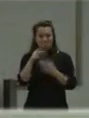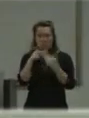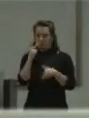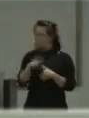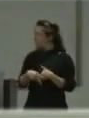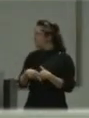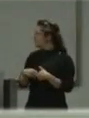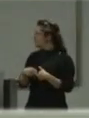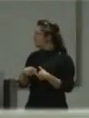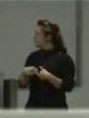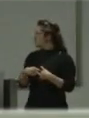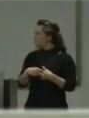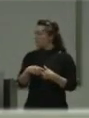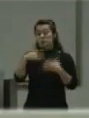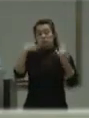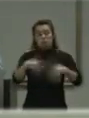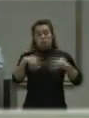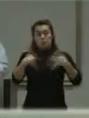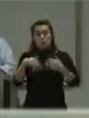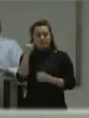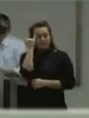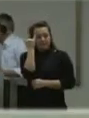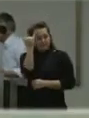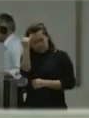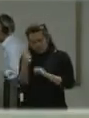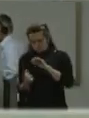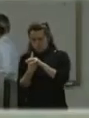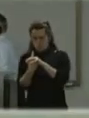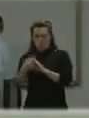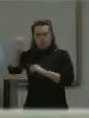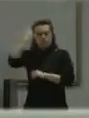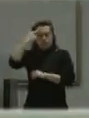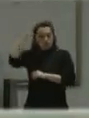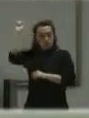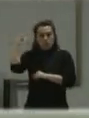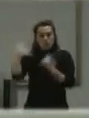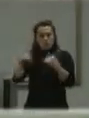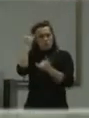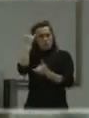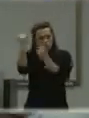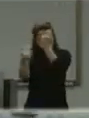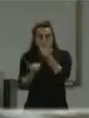ver es fue una iniciativa innovadora inclusive